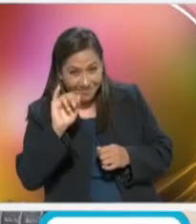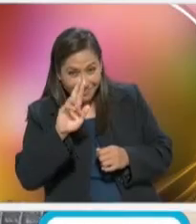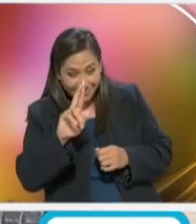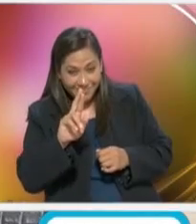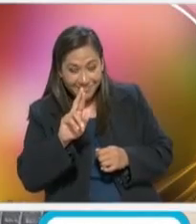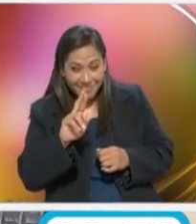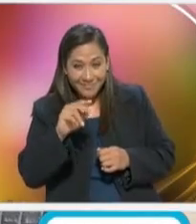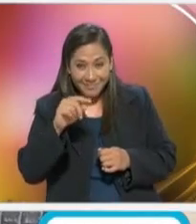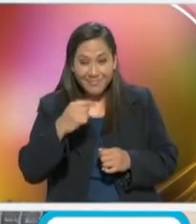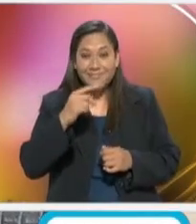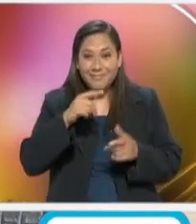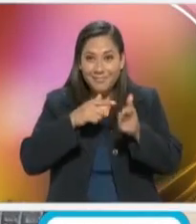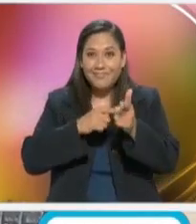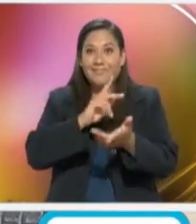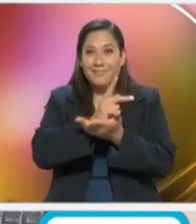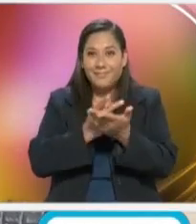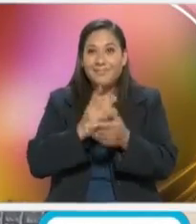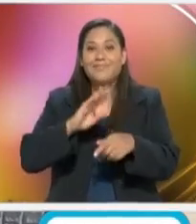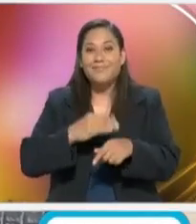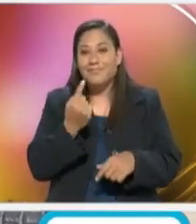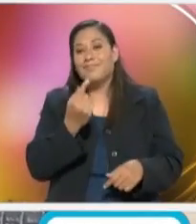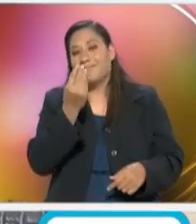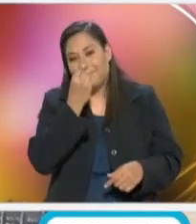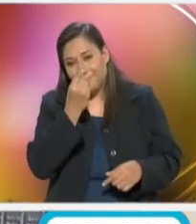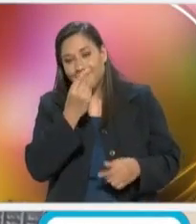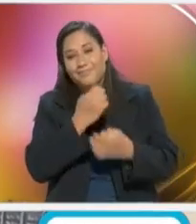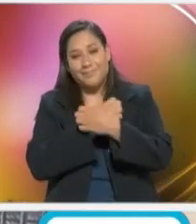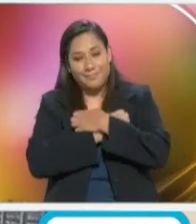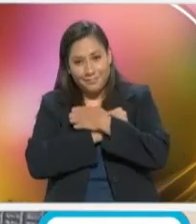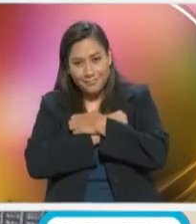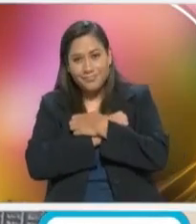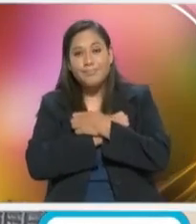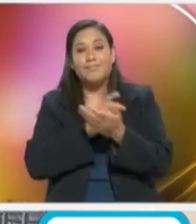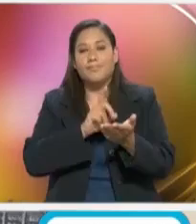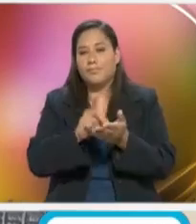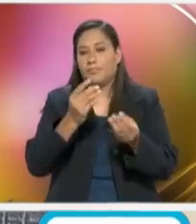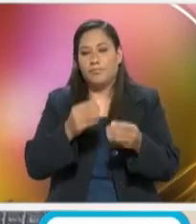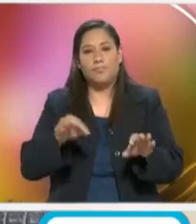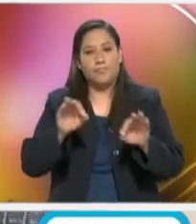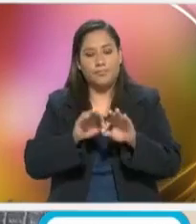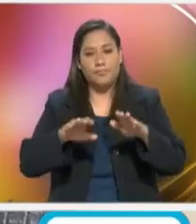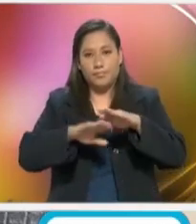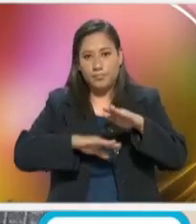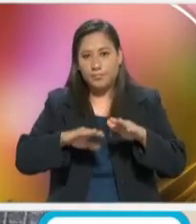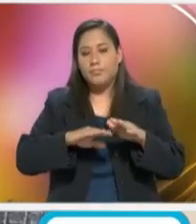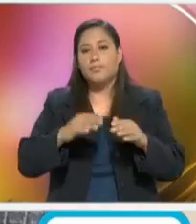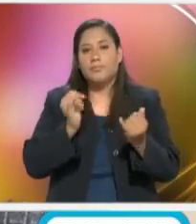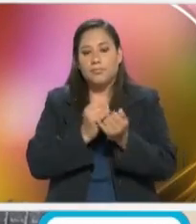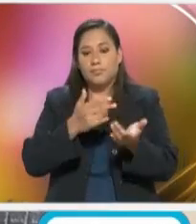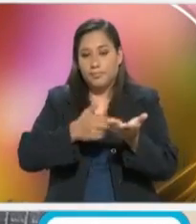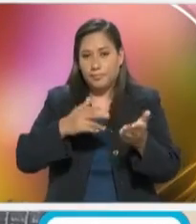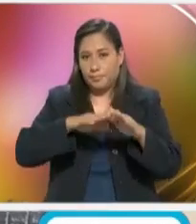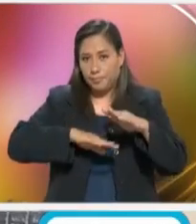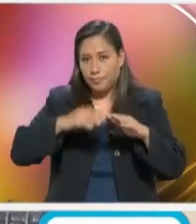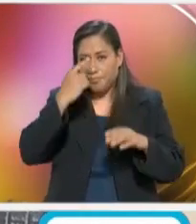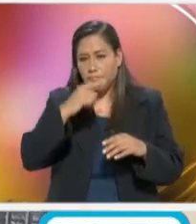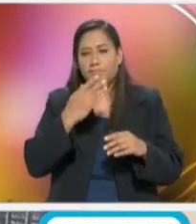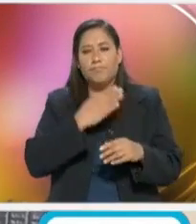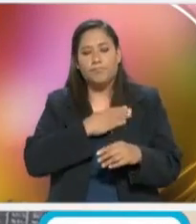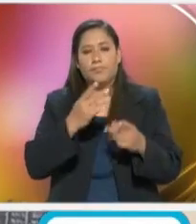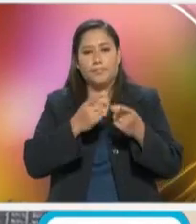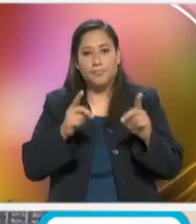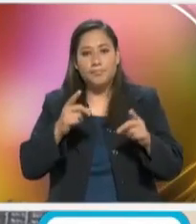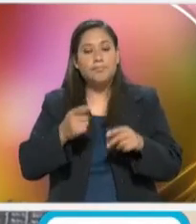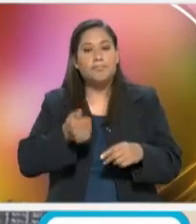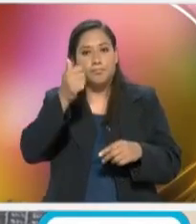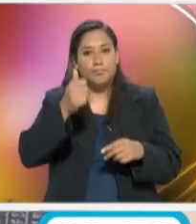Continuamos con el programa porque la alimentación y la educación son derechos fundamentales y además herramientas básicas para el buen desarrollo de